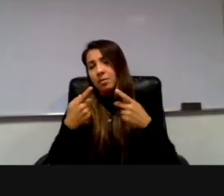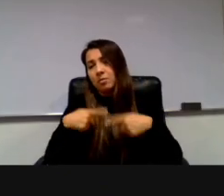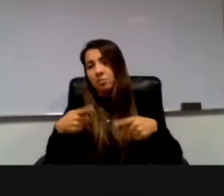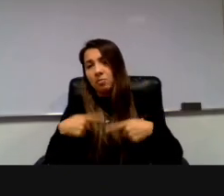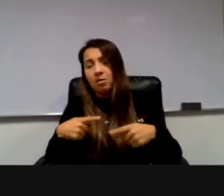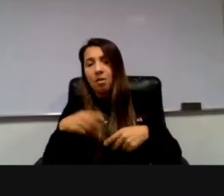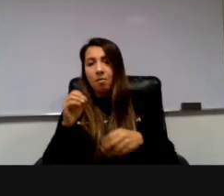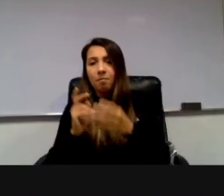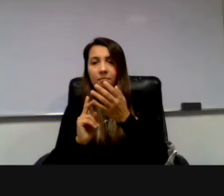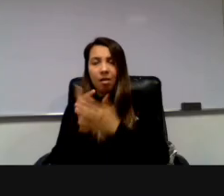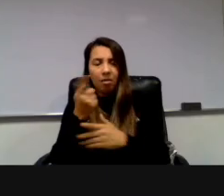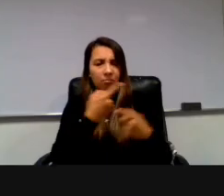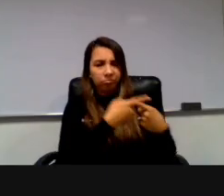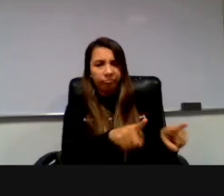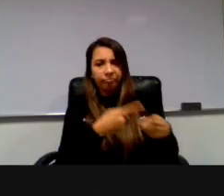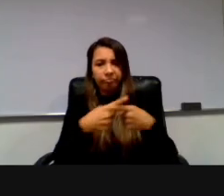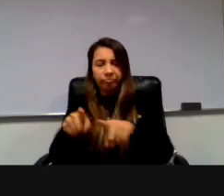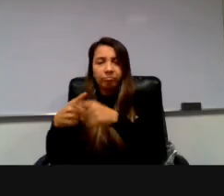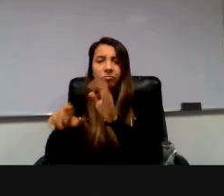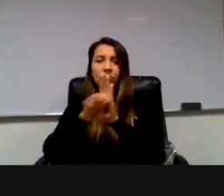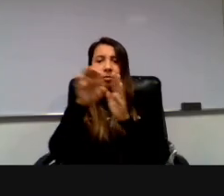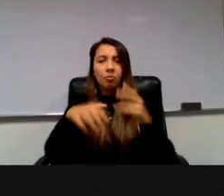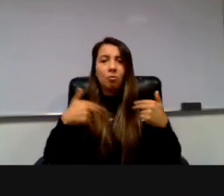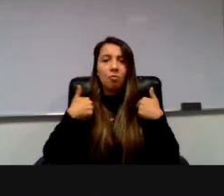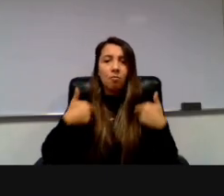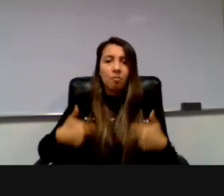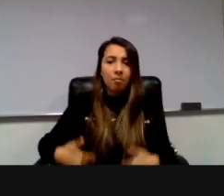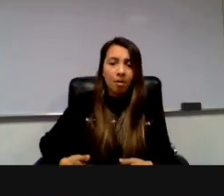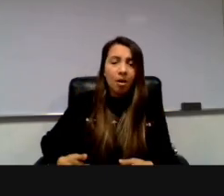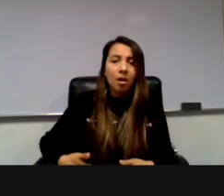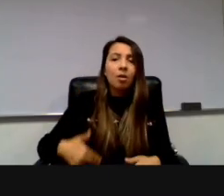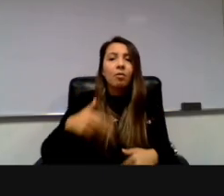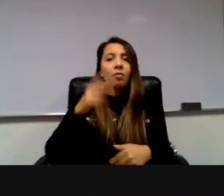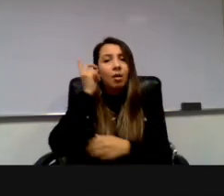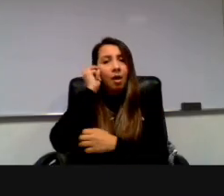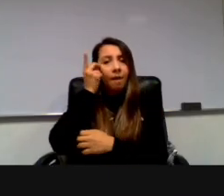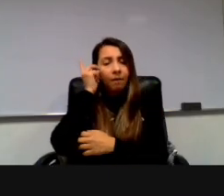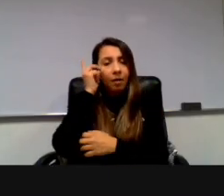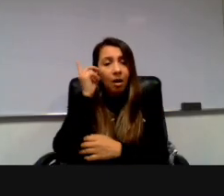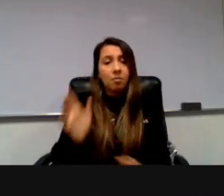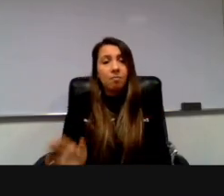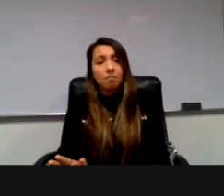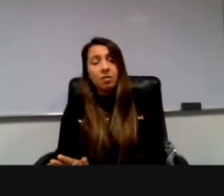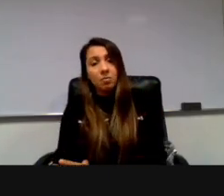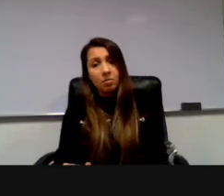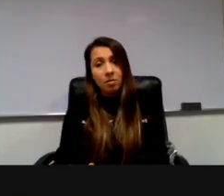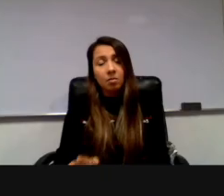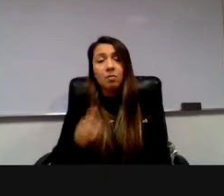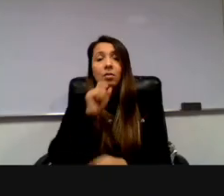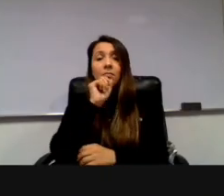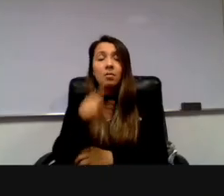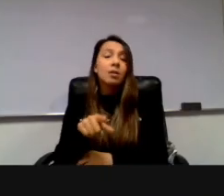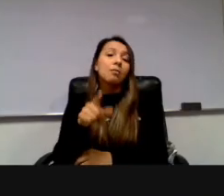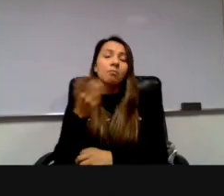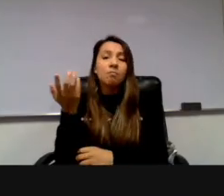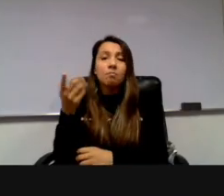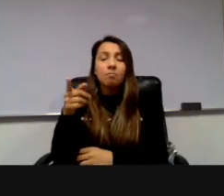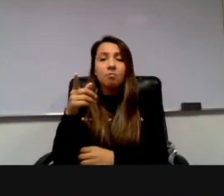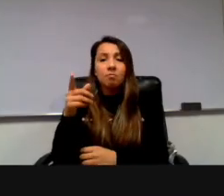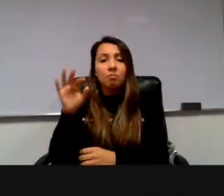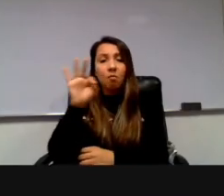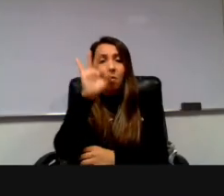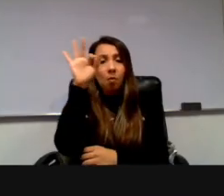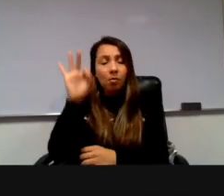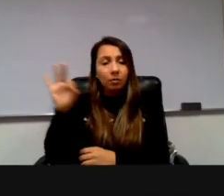canguro, ¿no? El pingüino, el atún, pero también tenemos por ahí a una mosca, y tenemos a unos hongos, ¿no?